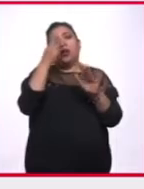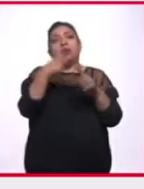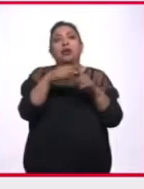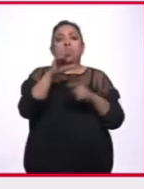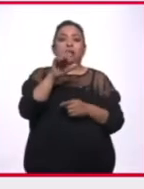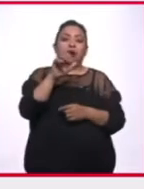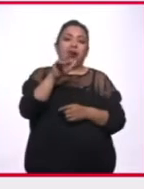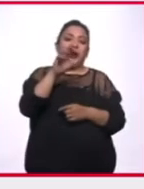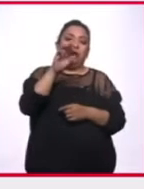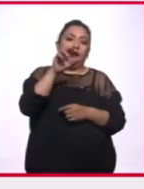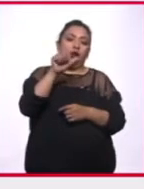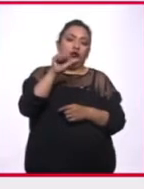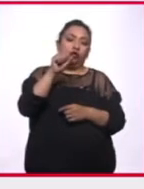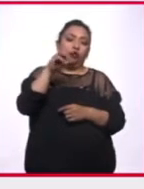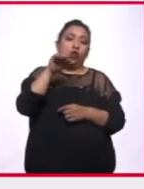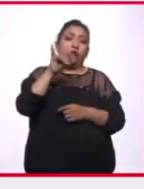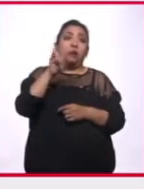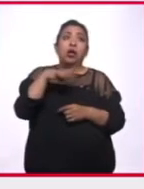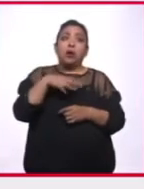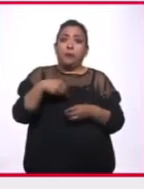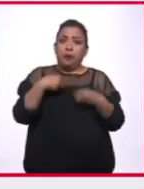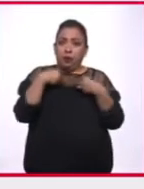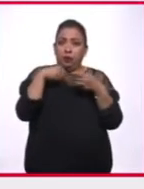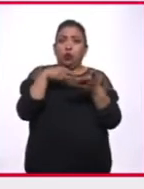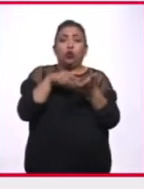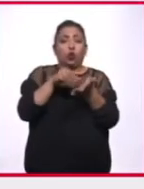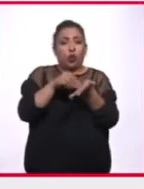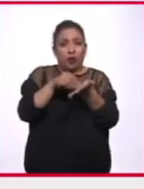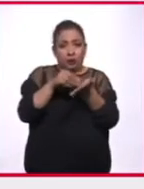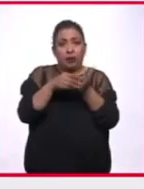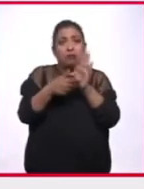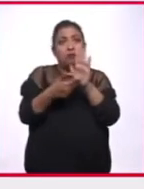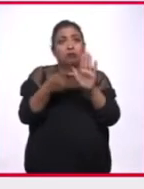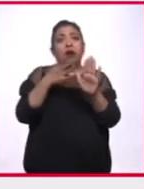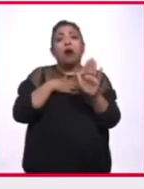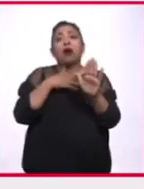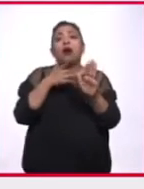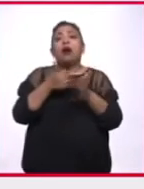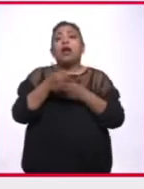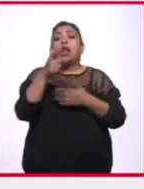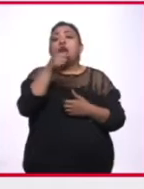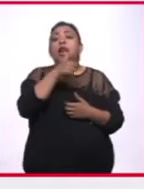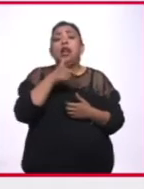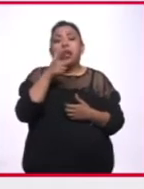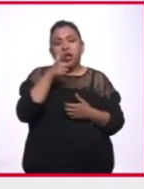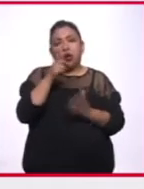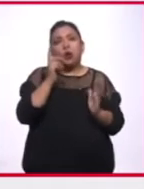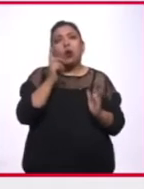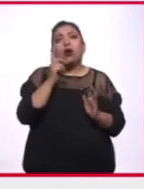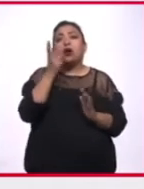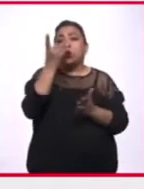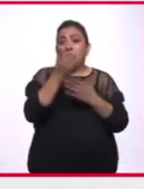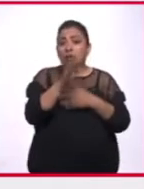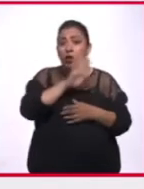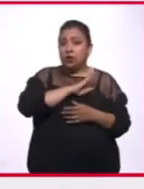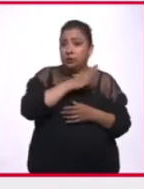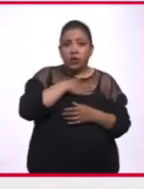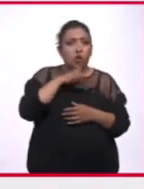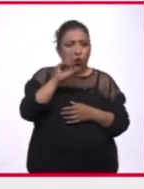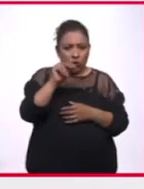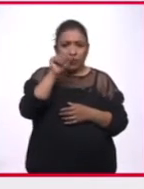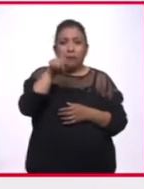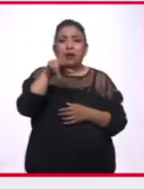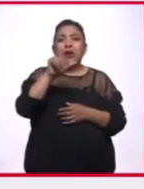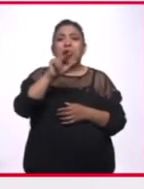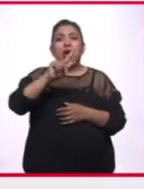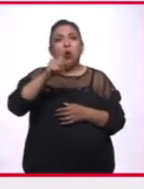Carlos Montemayor con esta obra que sigue vivo y presente a través de nuestra lengua y de nuestra lengua que no solo es el español sino también el náhuatl,